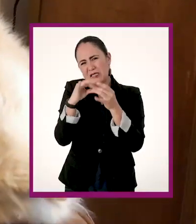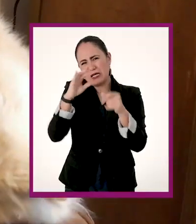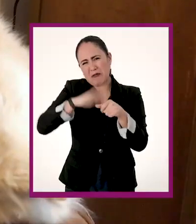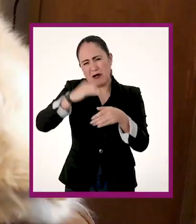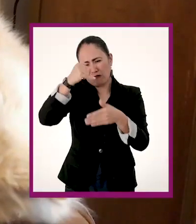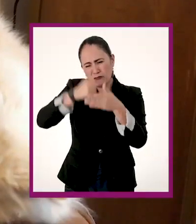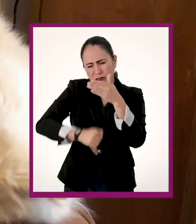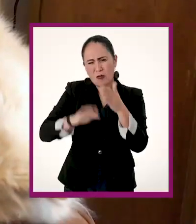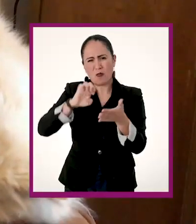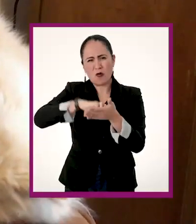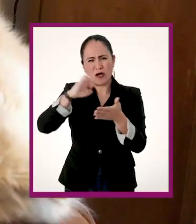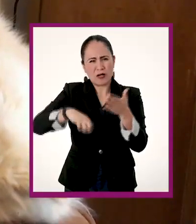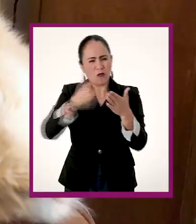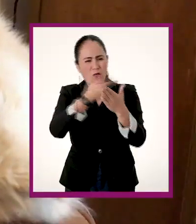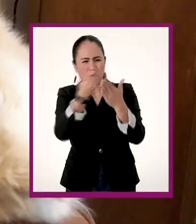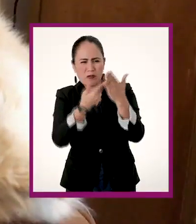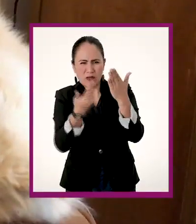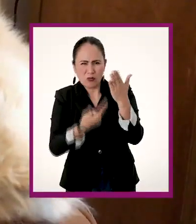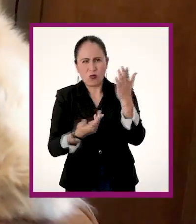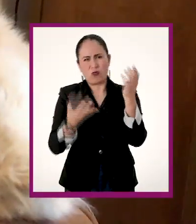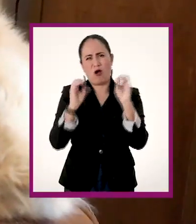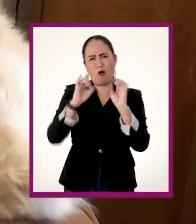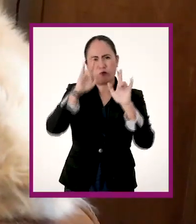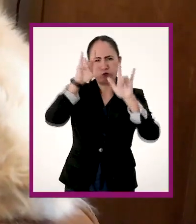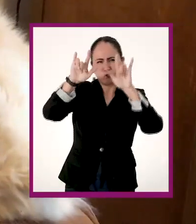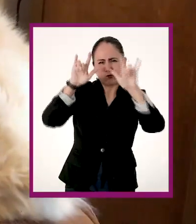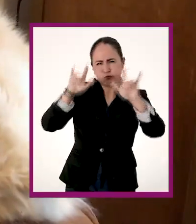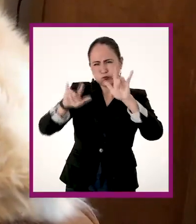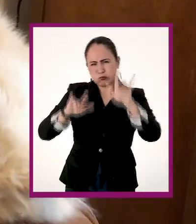detalles de pinturas y de mosaicos